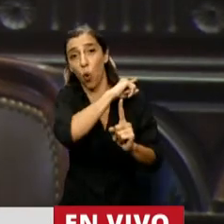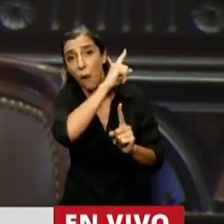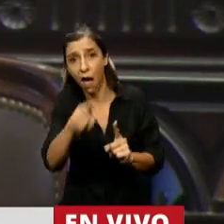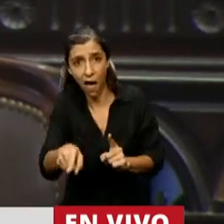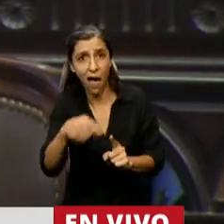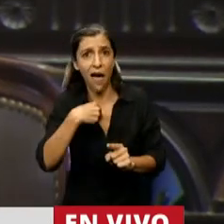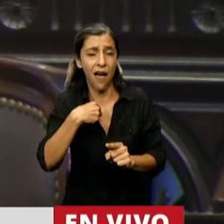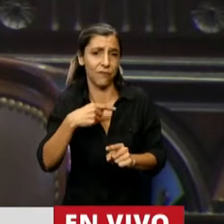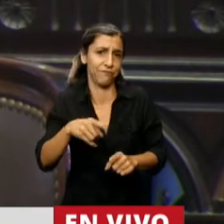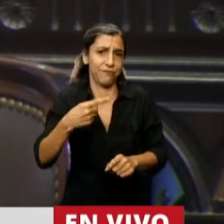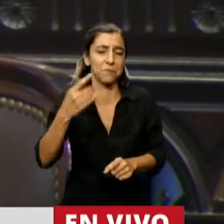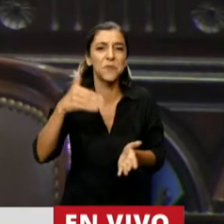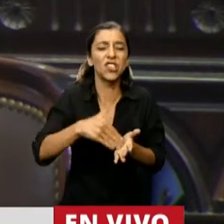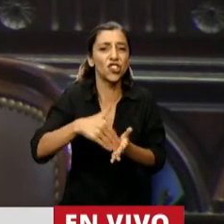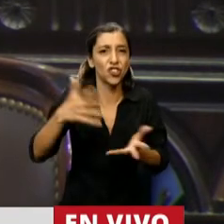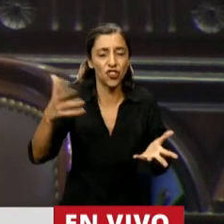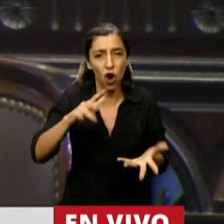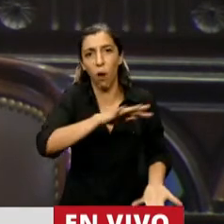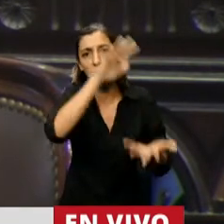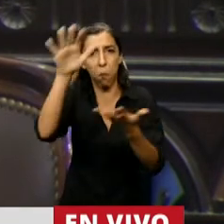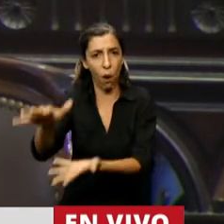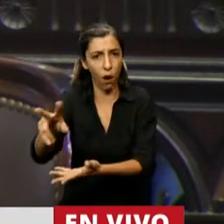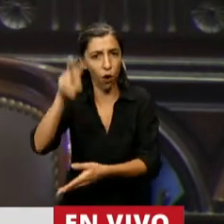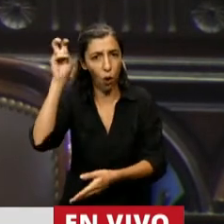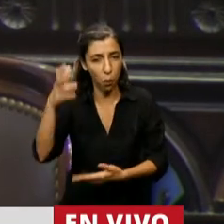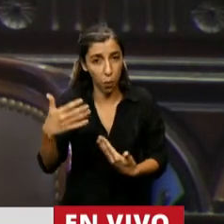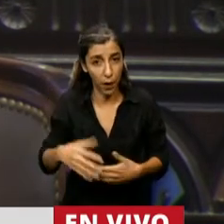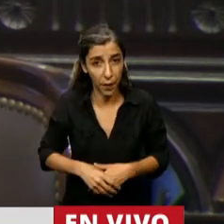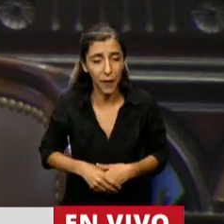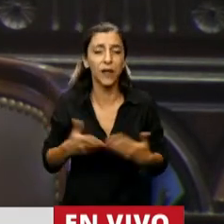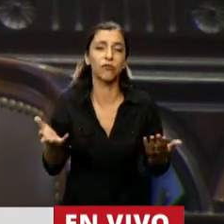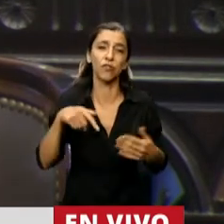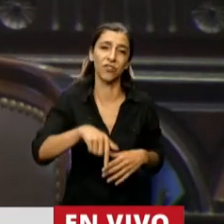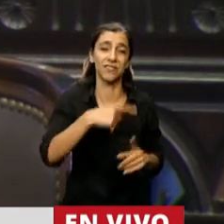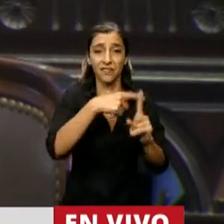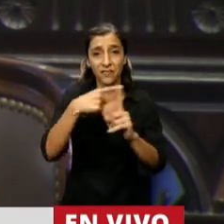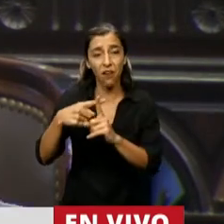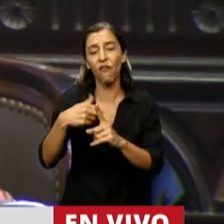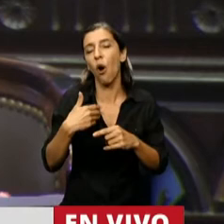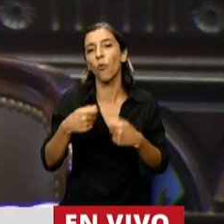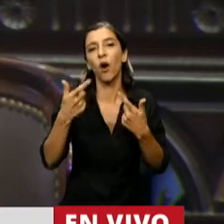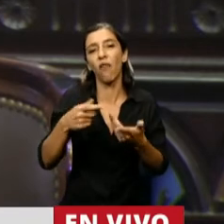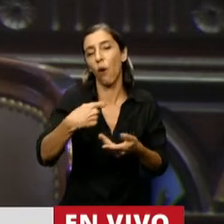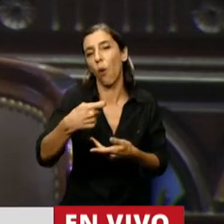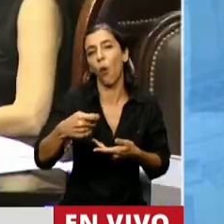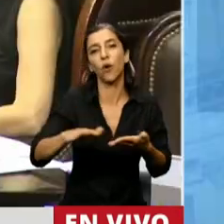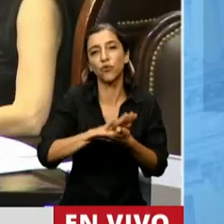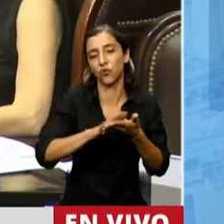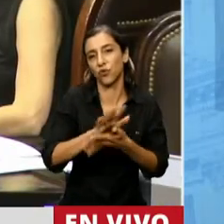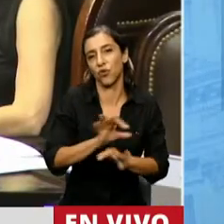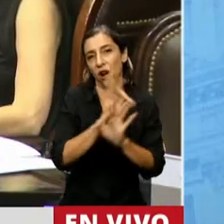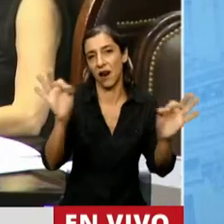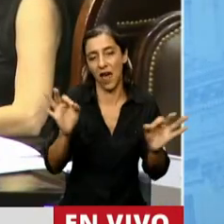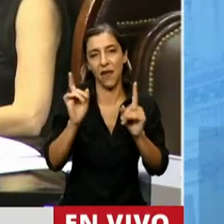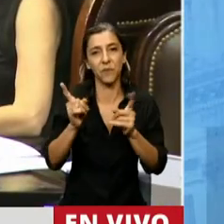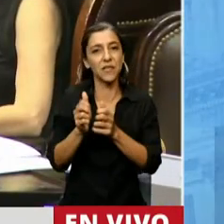esta fórmula? Porque no protege a los jubilados de la inflación, porque es inconstitucional, la Corte Suprema lo dijo y por